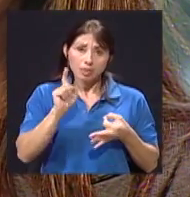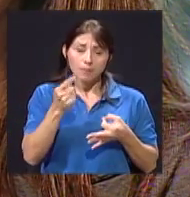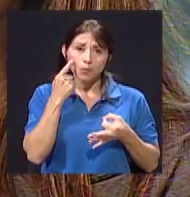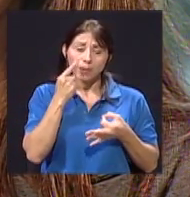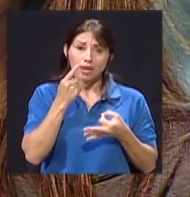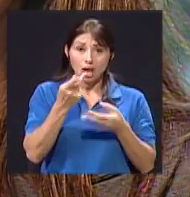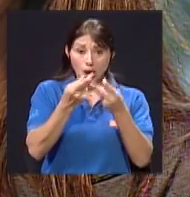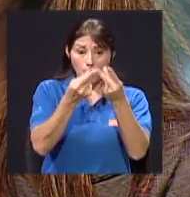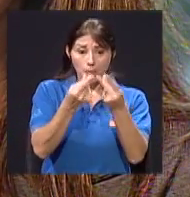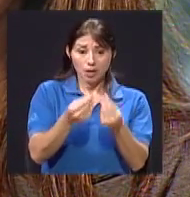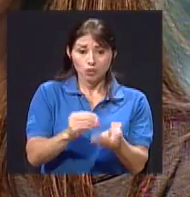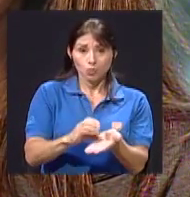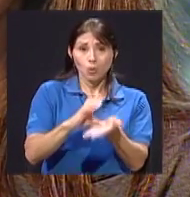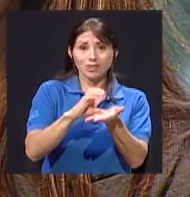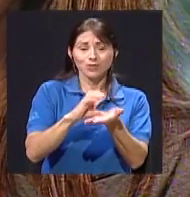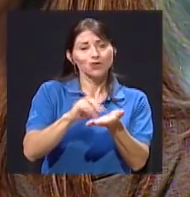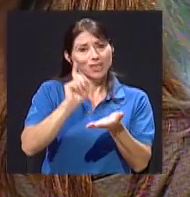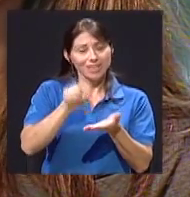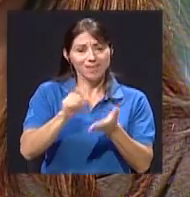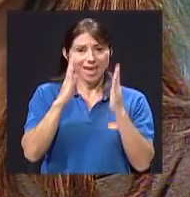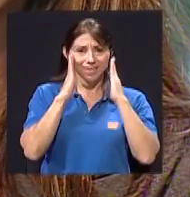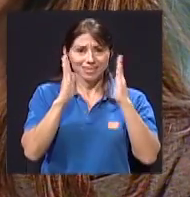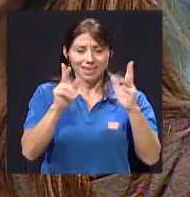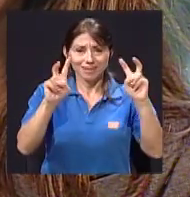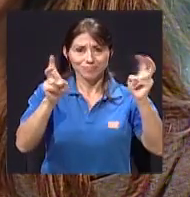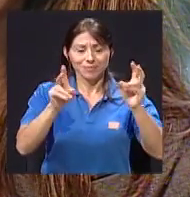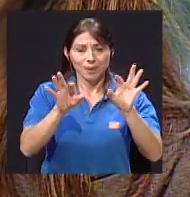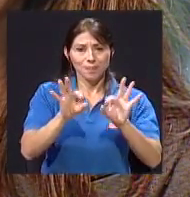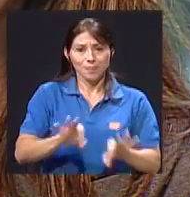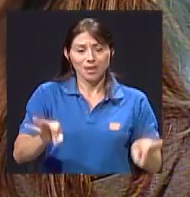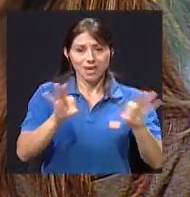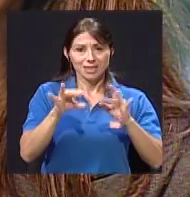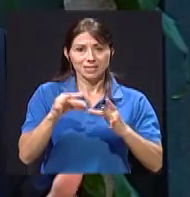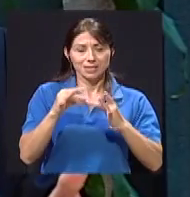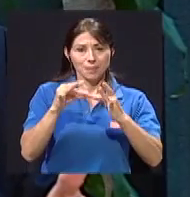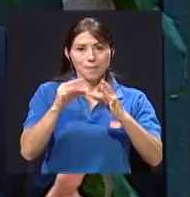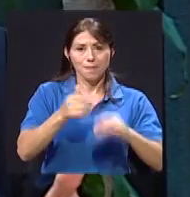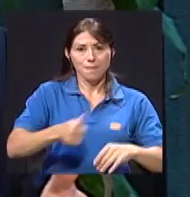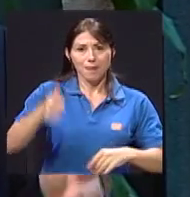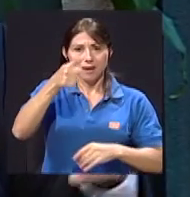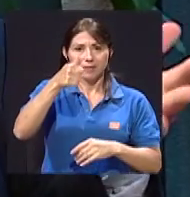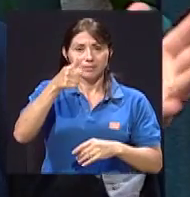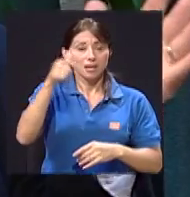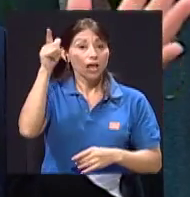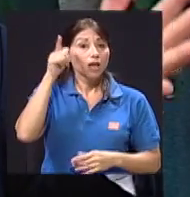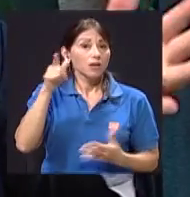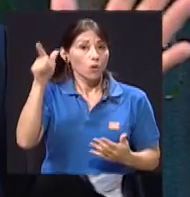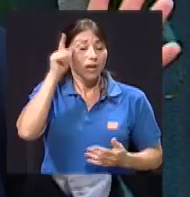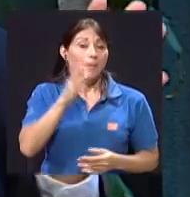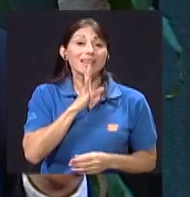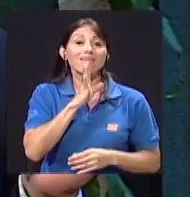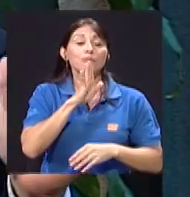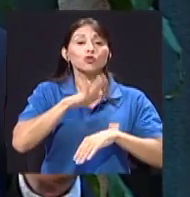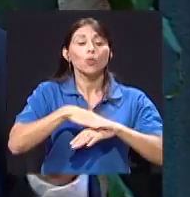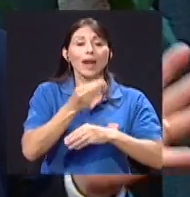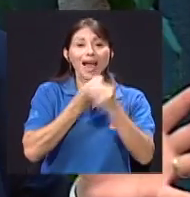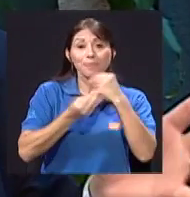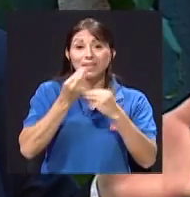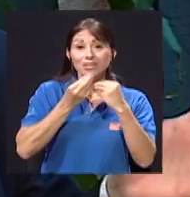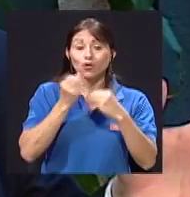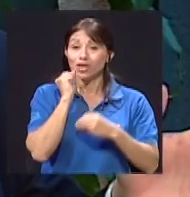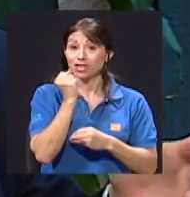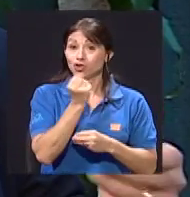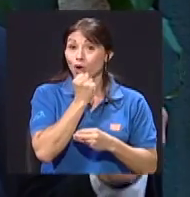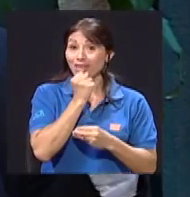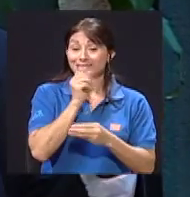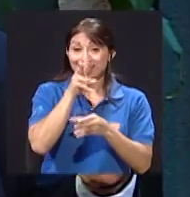efectos nuestros, para decisión, los presupuestos tienen que ir enfocados precisamente a atender esas prioridades. Claro. Y pues lógicamente ese tema, si hablamos de alimentación y